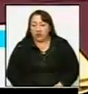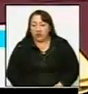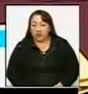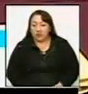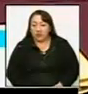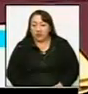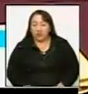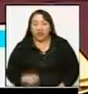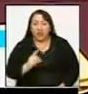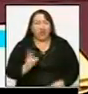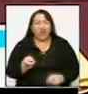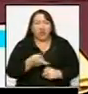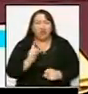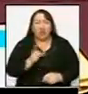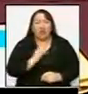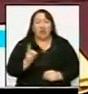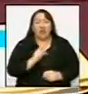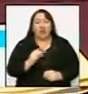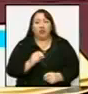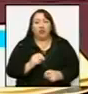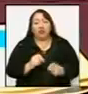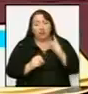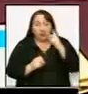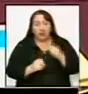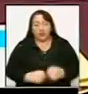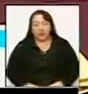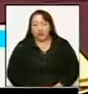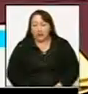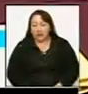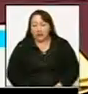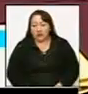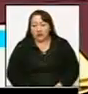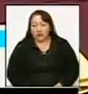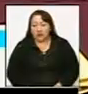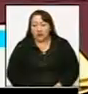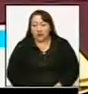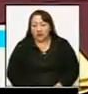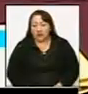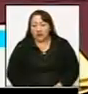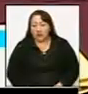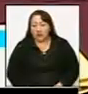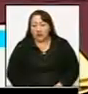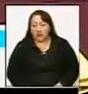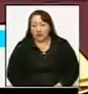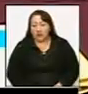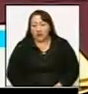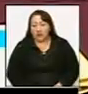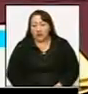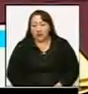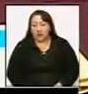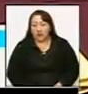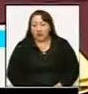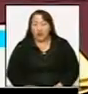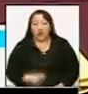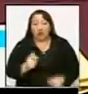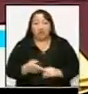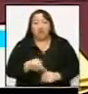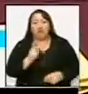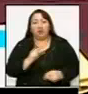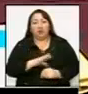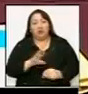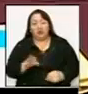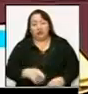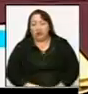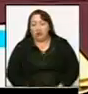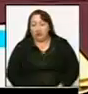salida, dificultarlas. Entonces, esto se ha hecho pensando en el ciudadano que se afilió y que desea salir